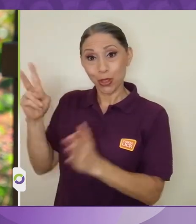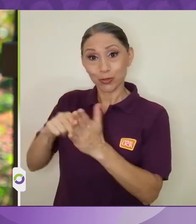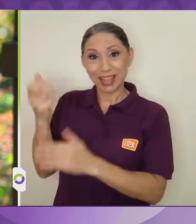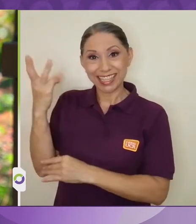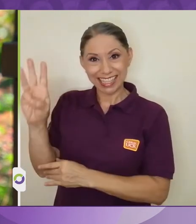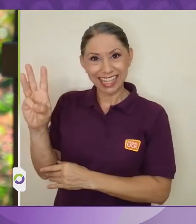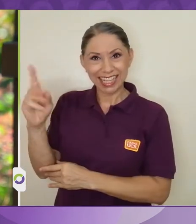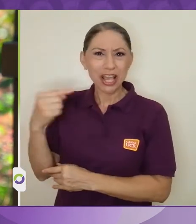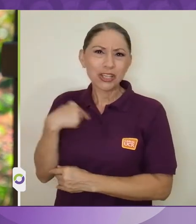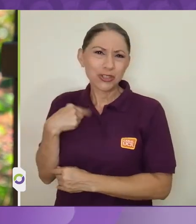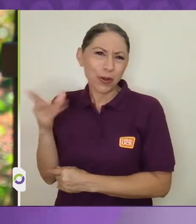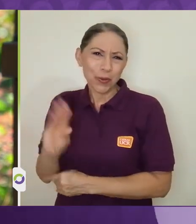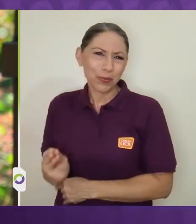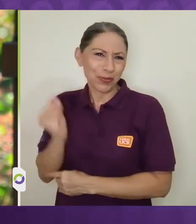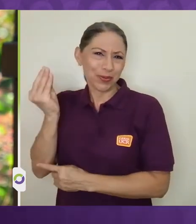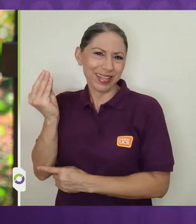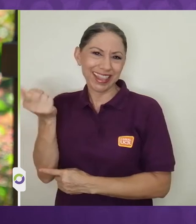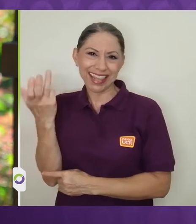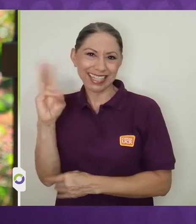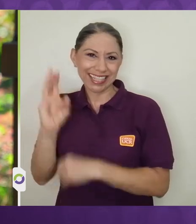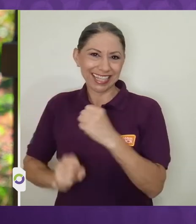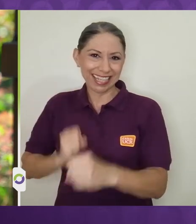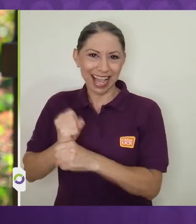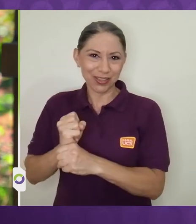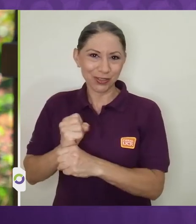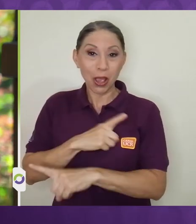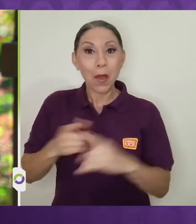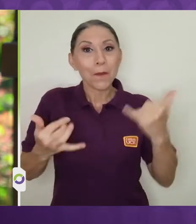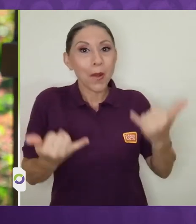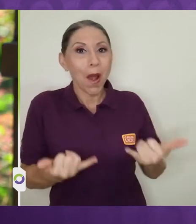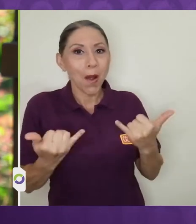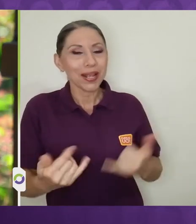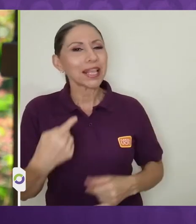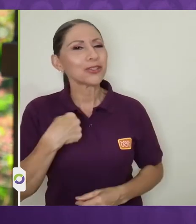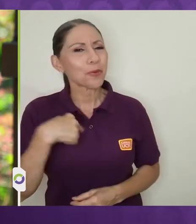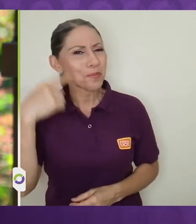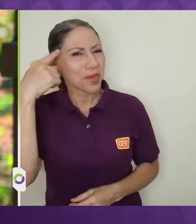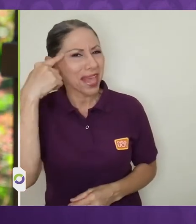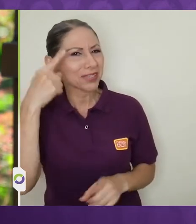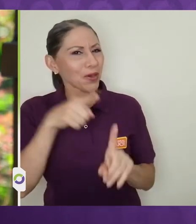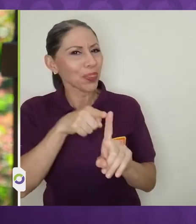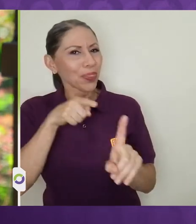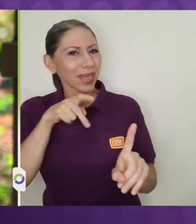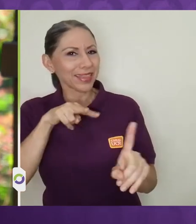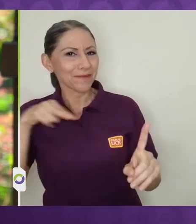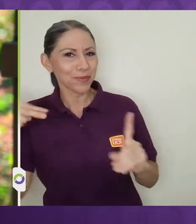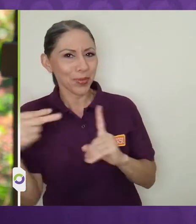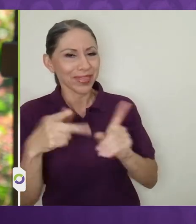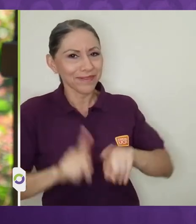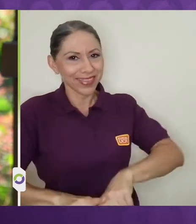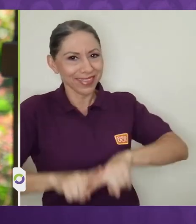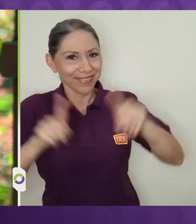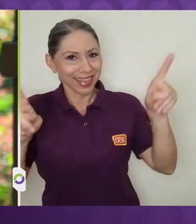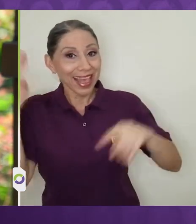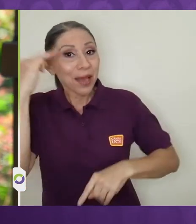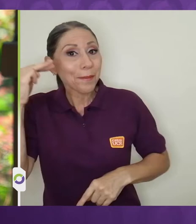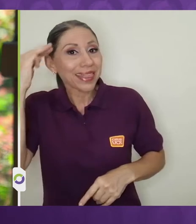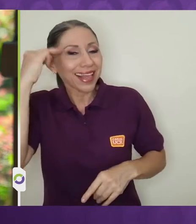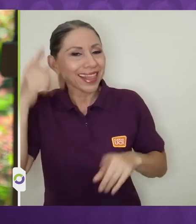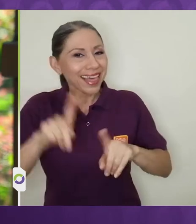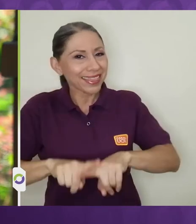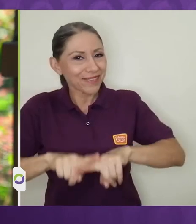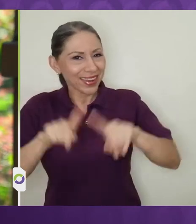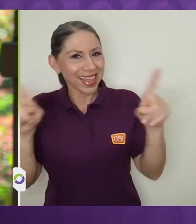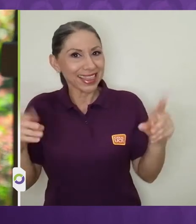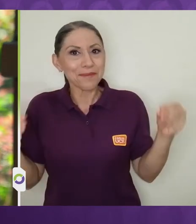pequeña, con solo 16 años, entonces ahorita pienso verlo con otro punto de vista, otra